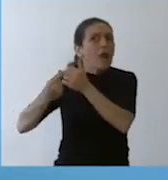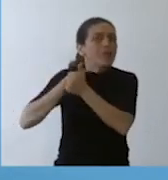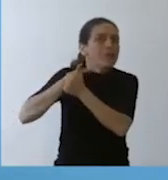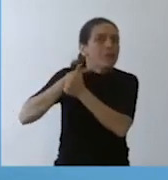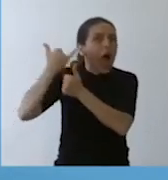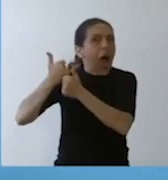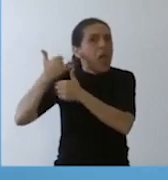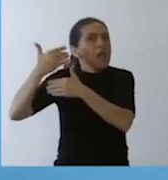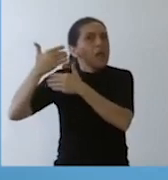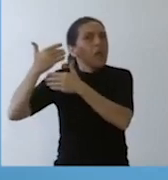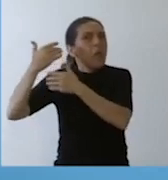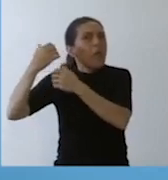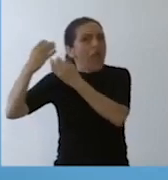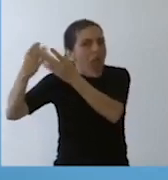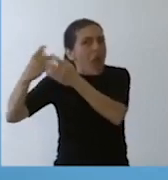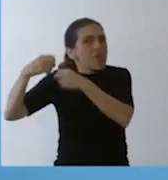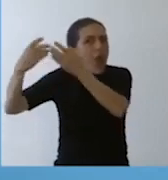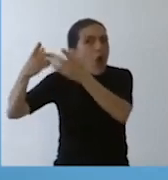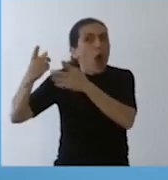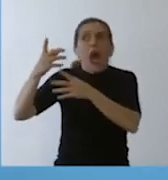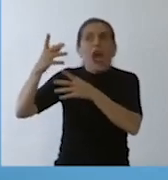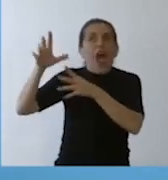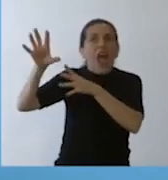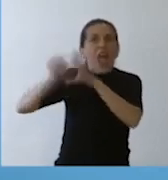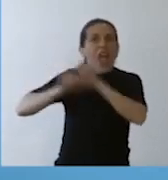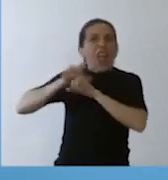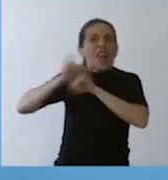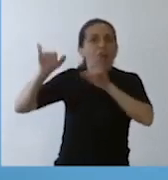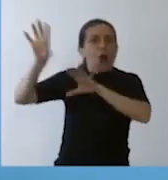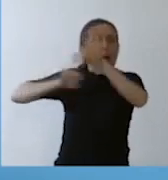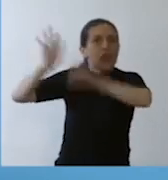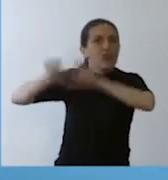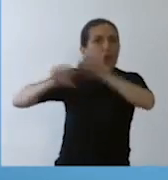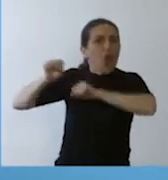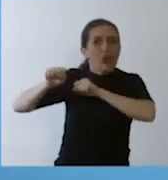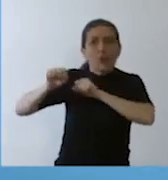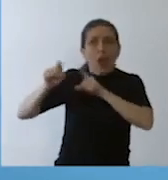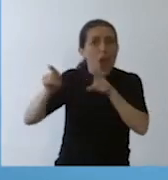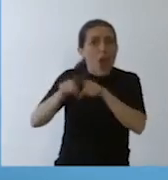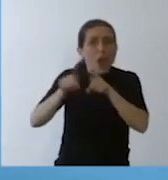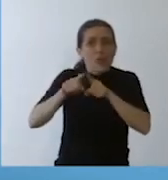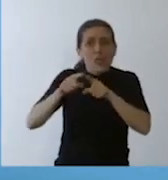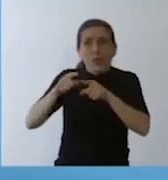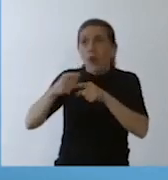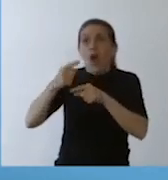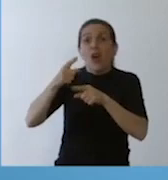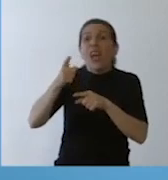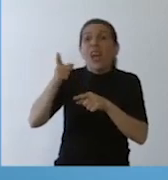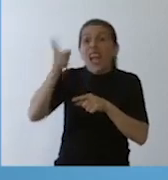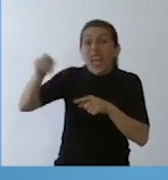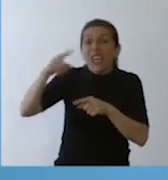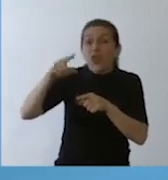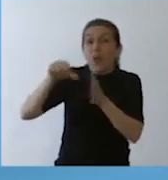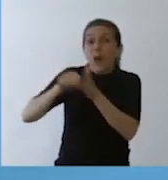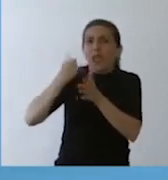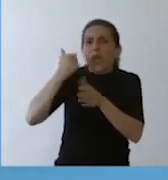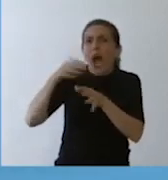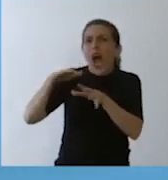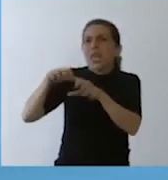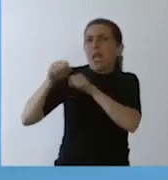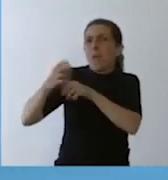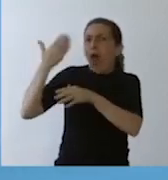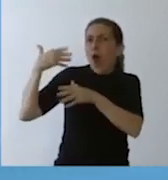fuente incalculable de información, porque es el mismo estadio, nada más que ellos lo están sufriendo muy anticipadamente